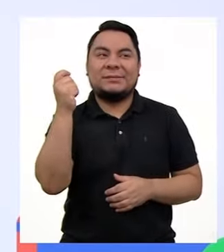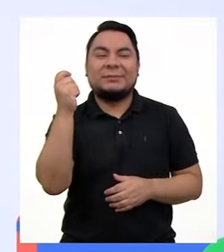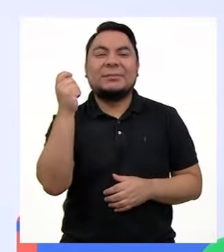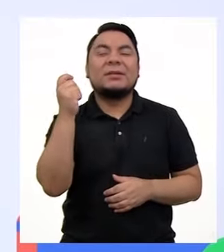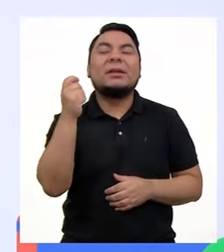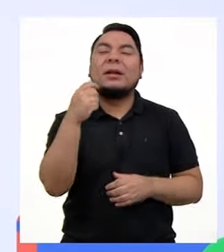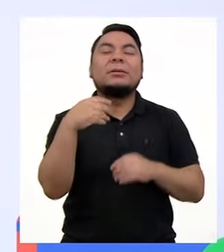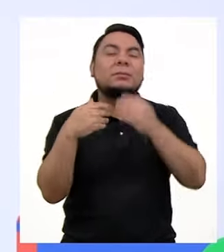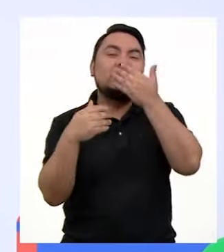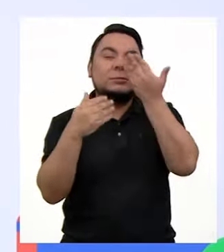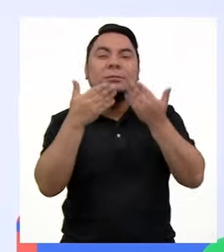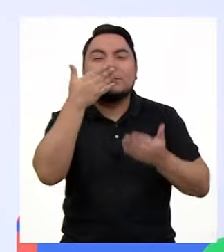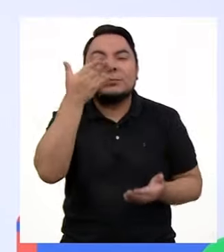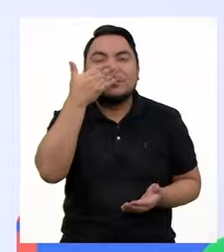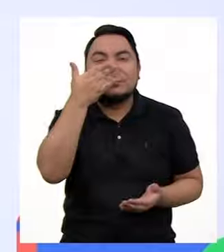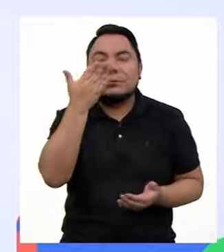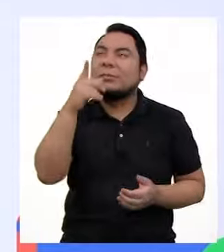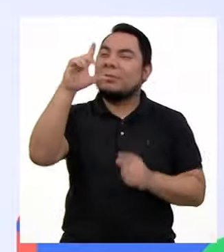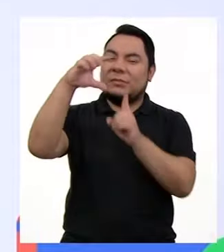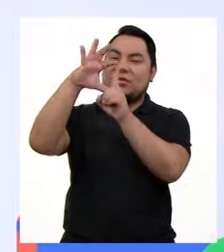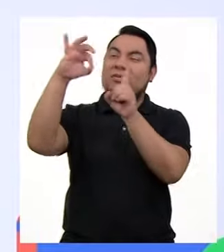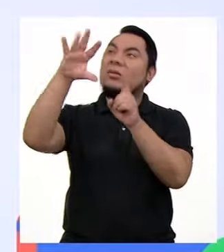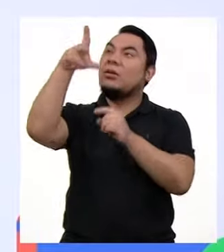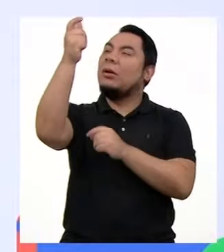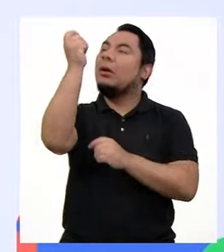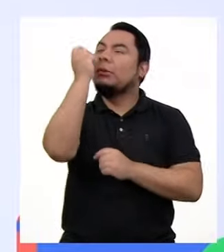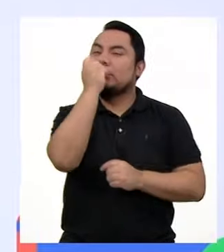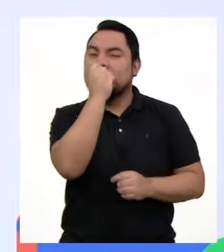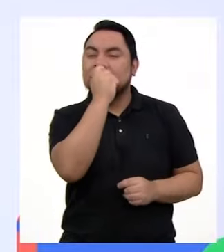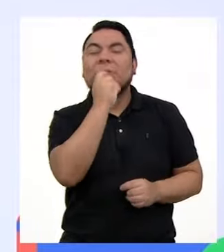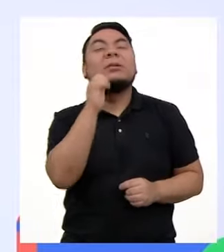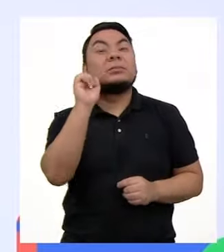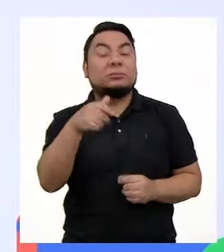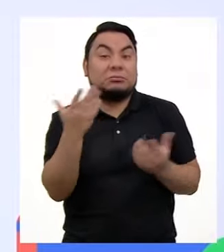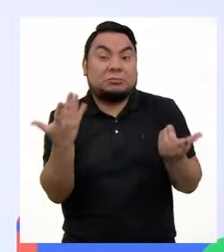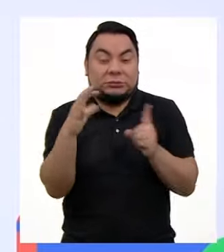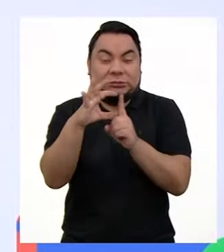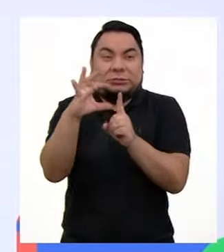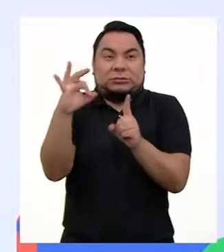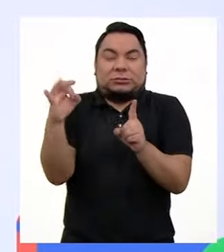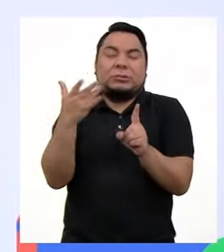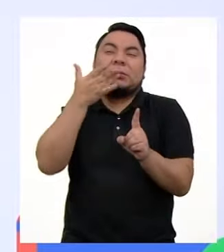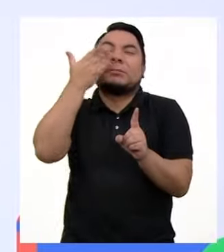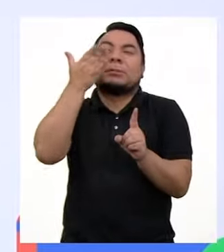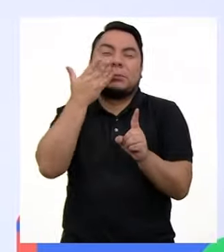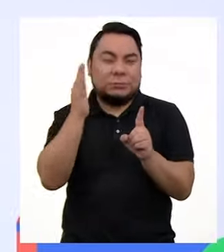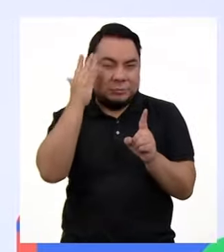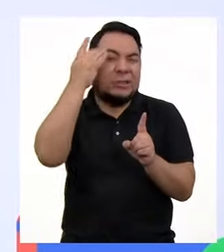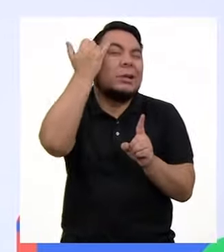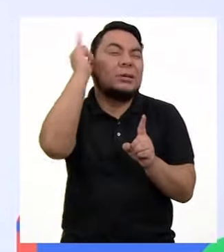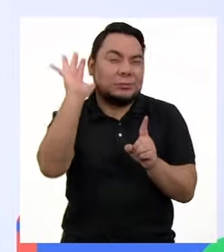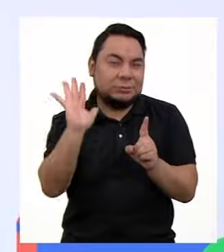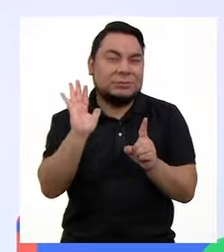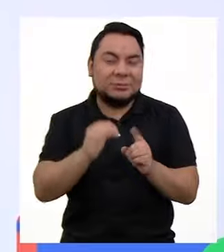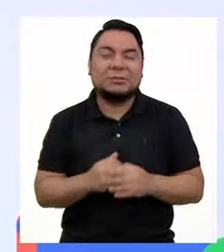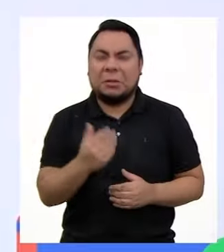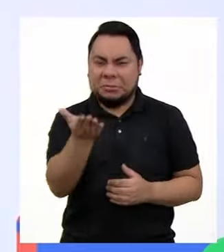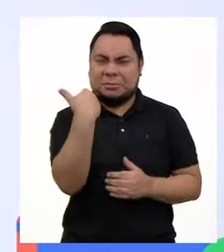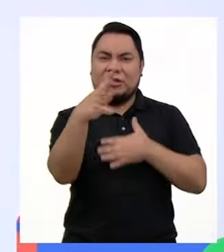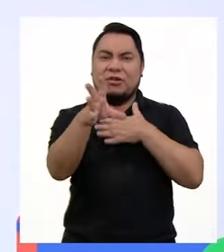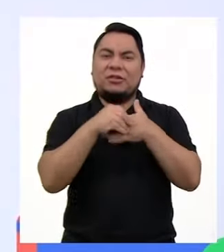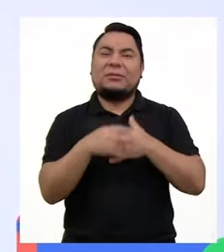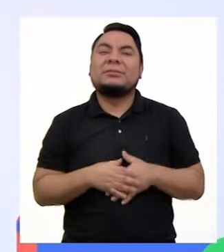Huelo la hoja, pero que hay que hacerlo con mucha gracia, como si la hoja estuviera perfumada. A ver, hágalo conmigo.